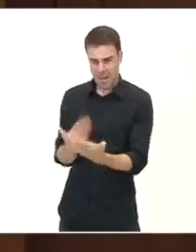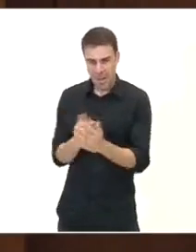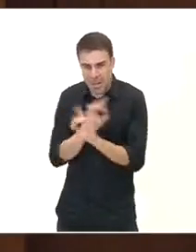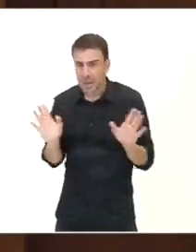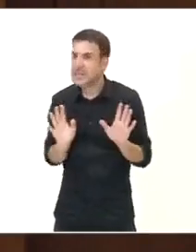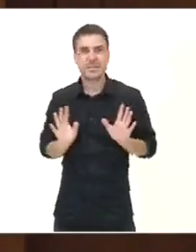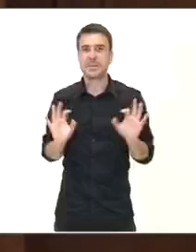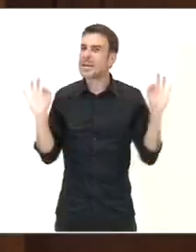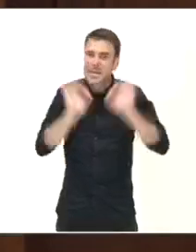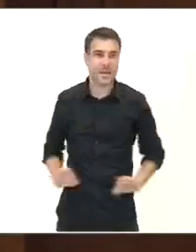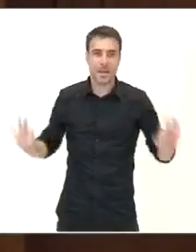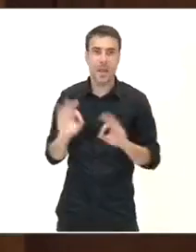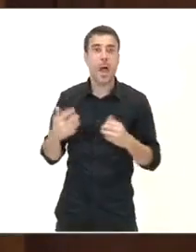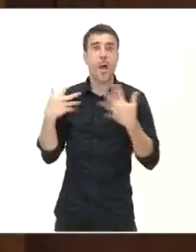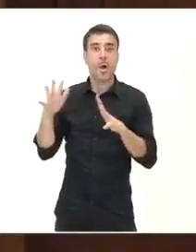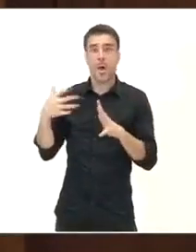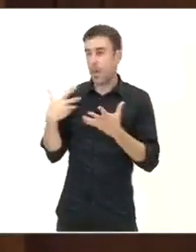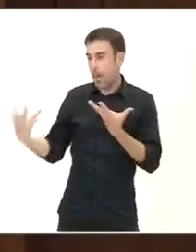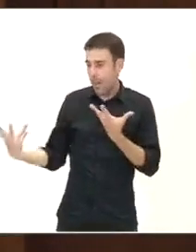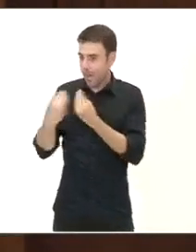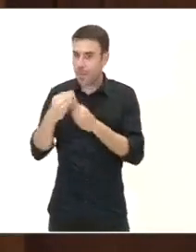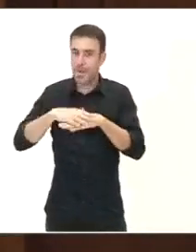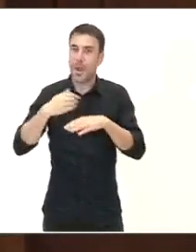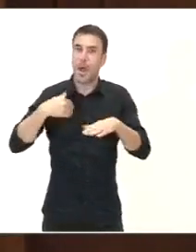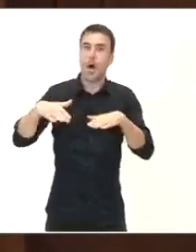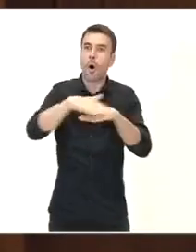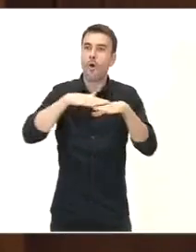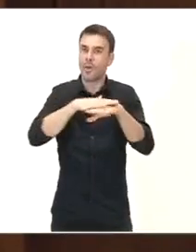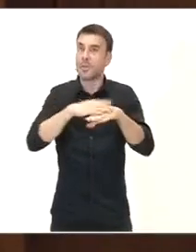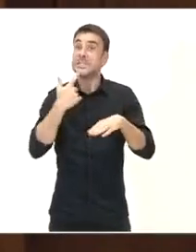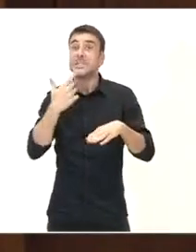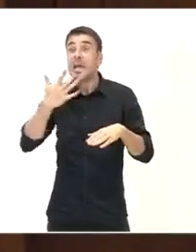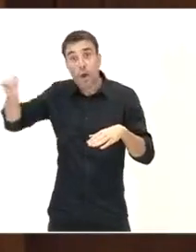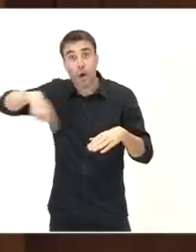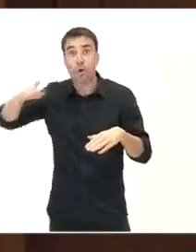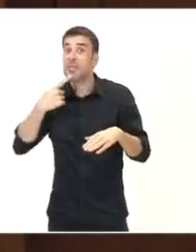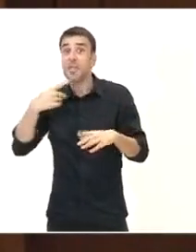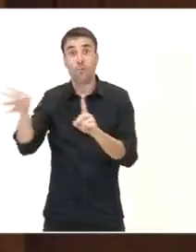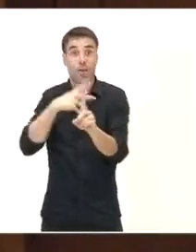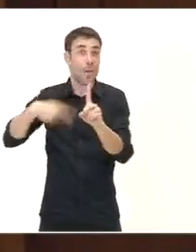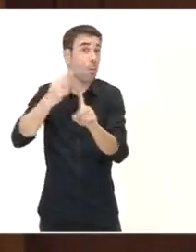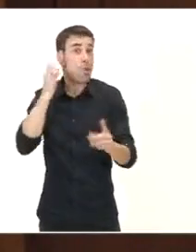siquiera servirse de ellos para alcanzar el gobierno con quienes niegan la violencia machista.